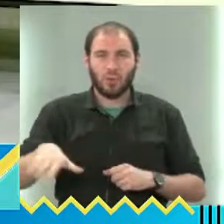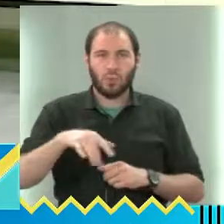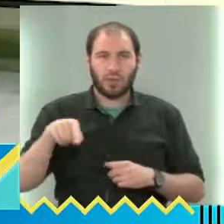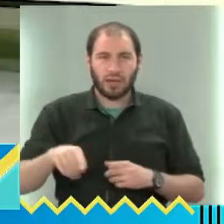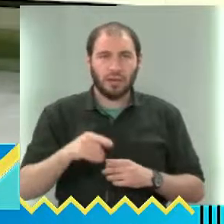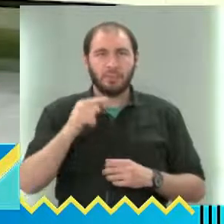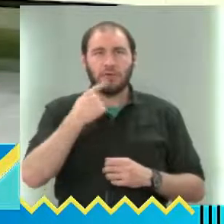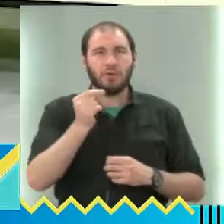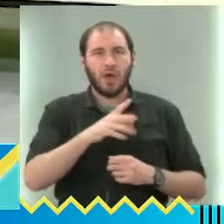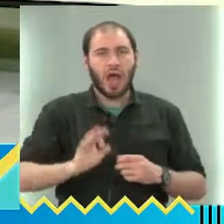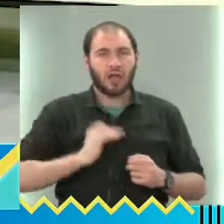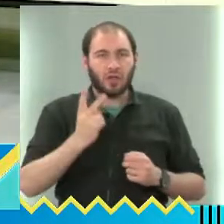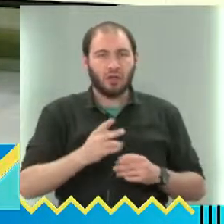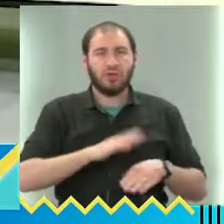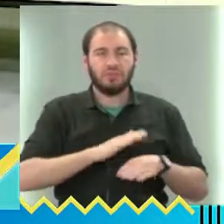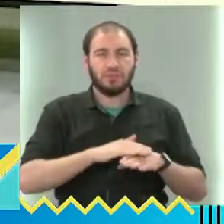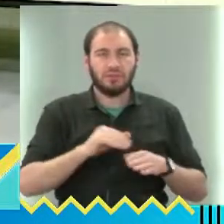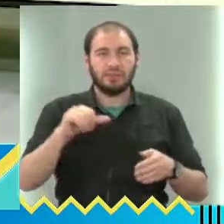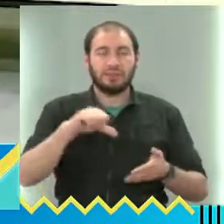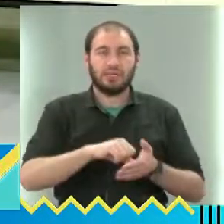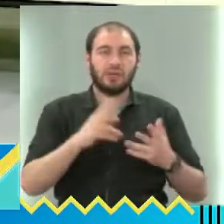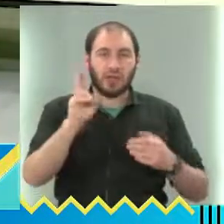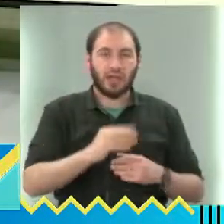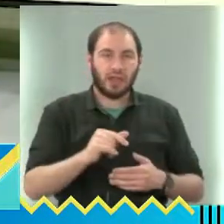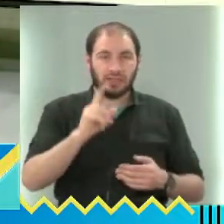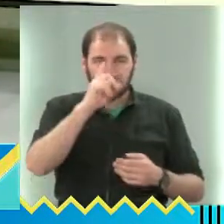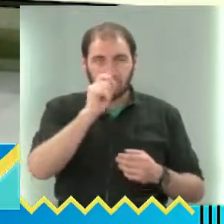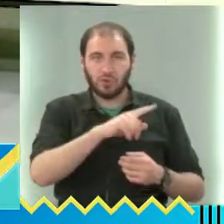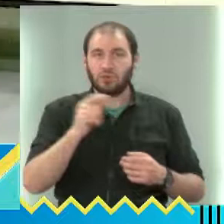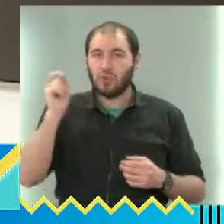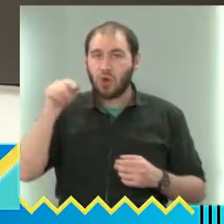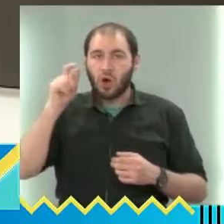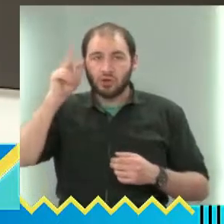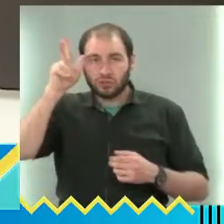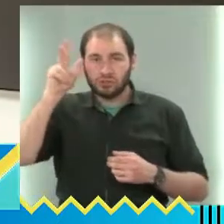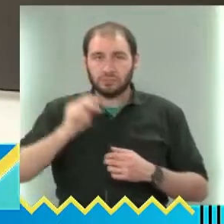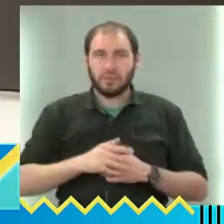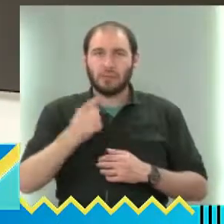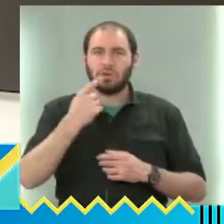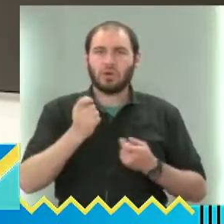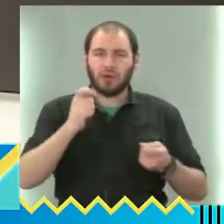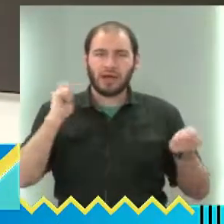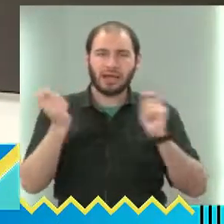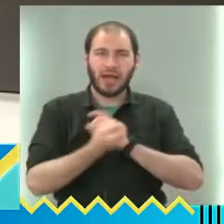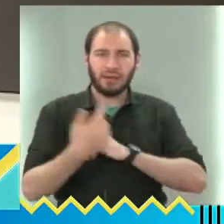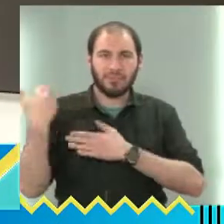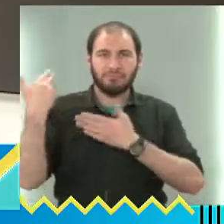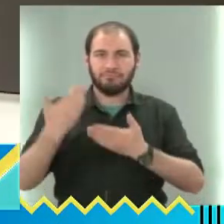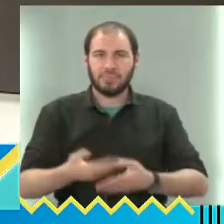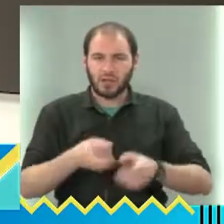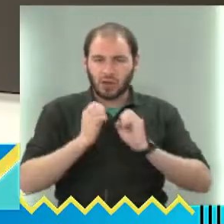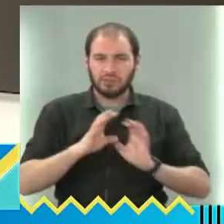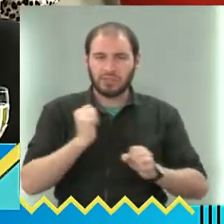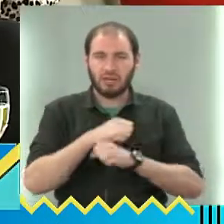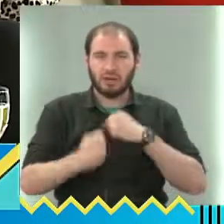En tu caso, 2 años en el frente del Servicio Regional de Hemoterapia, en tu caso 8. ¿Cómo ha cambiado la situación desde que empezaron a